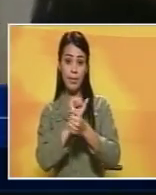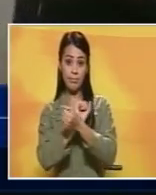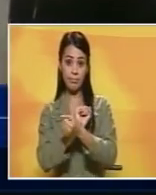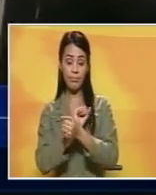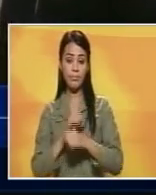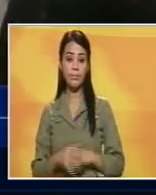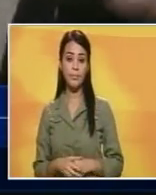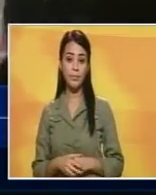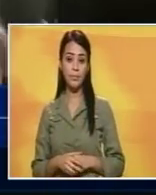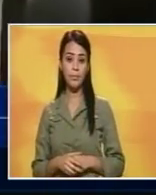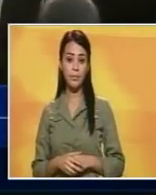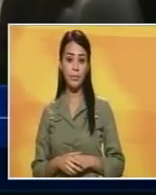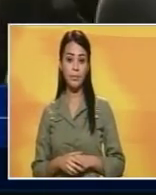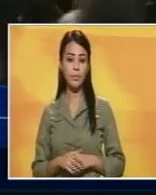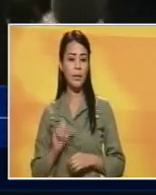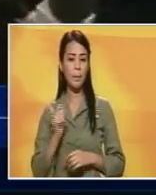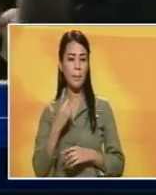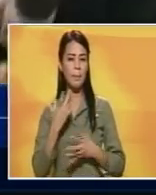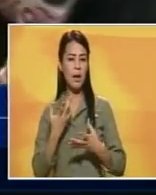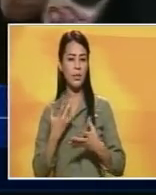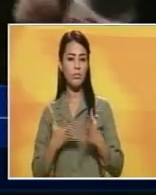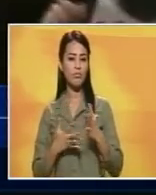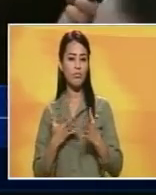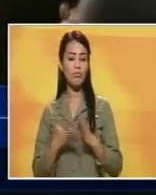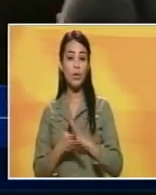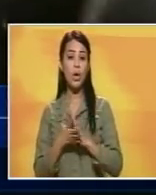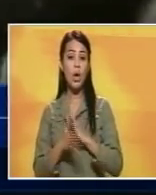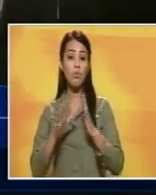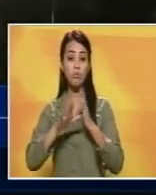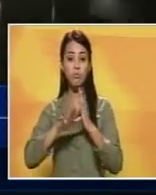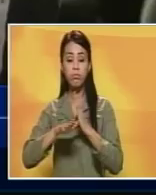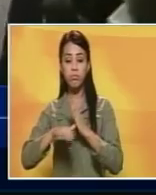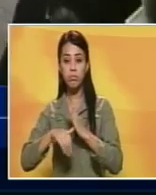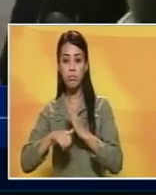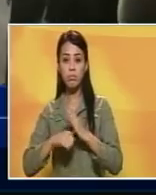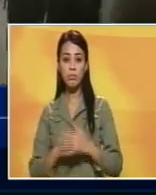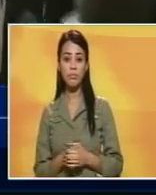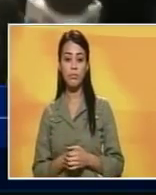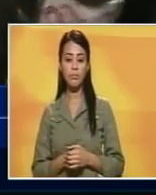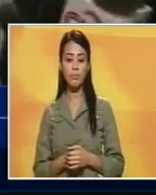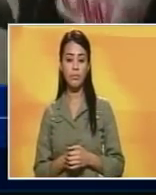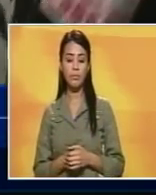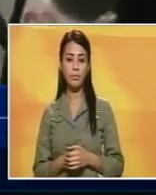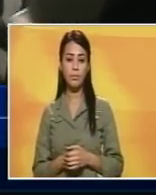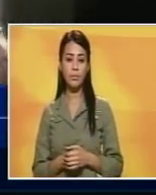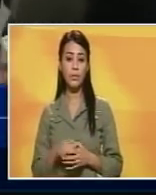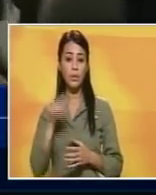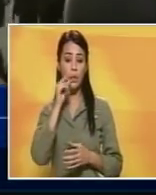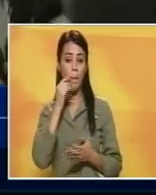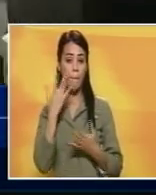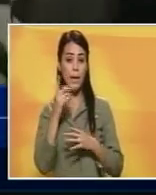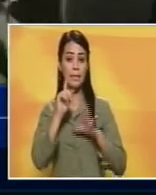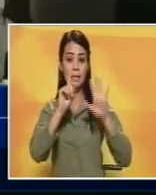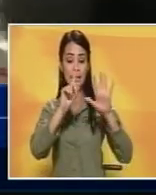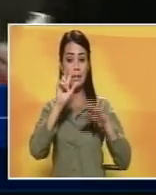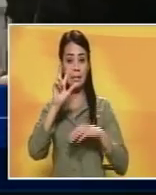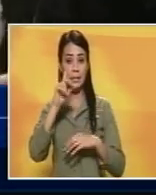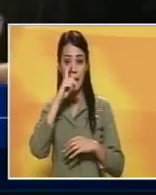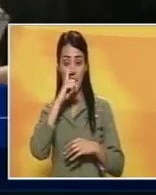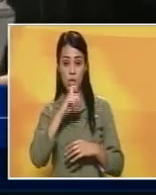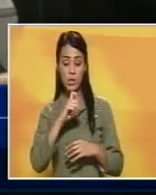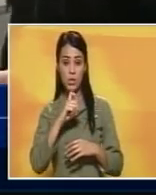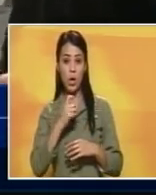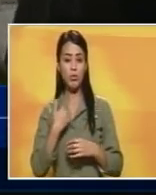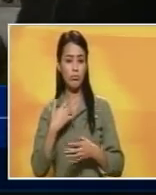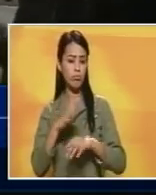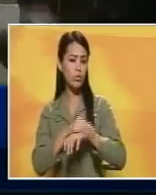prisión en la primera sentencia que surge en el escándalo de corrupción conocido como FIFA Gate. El hombre de 63 años se habría